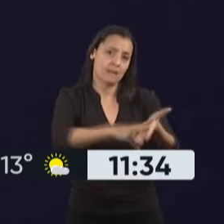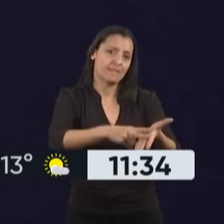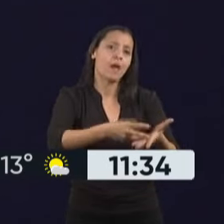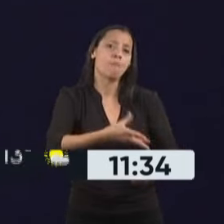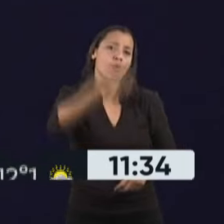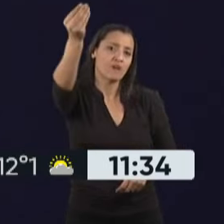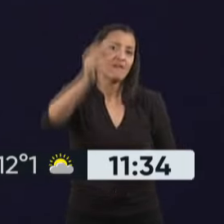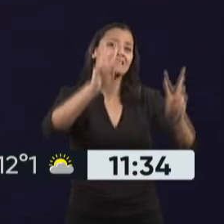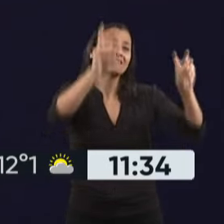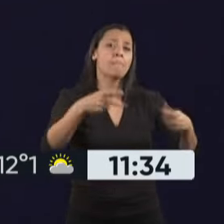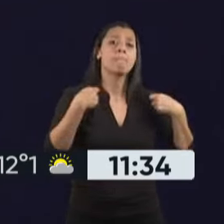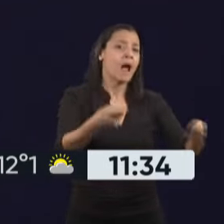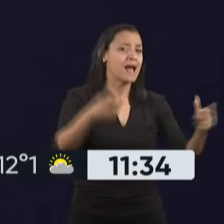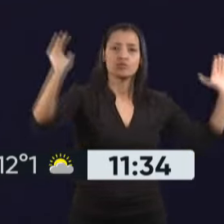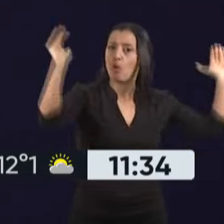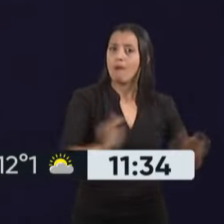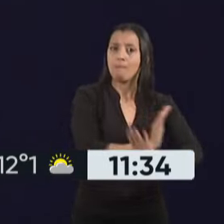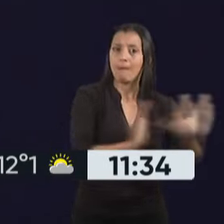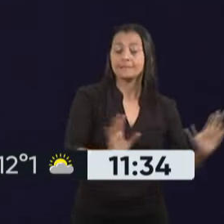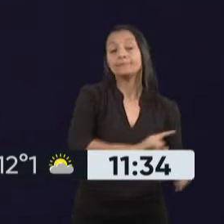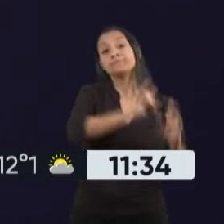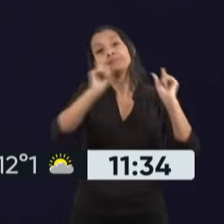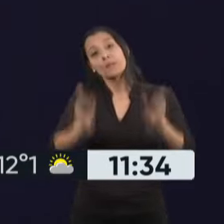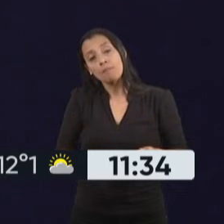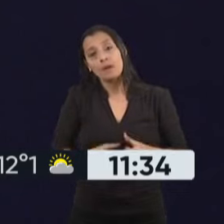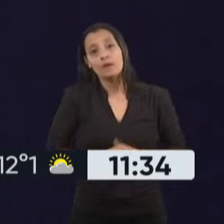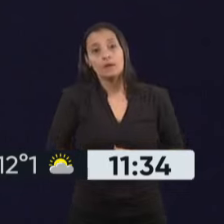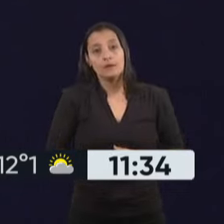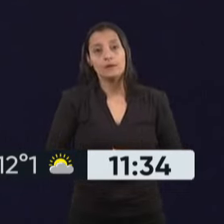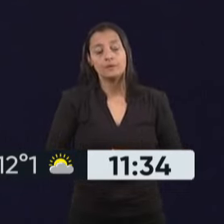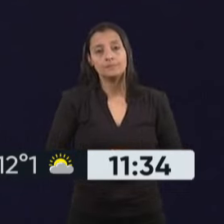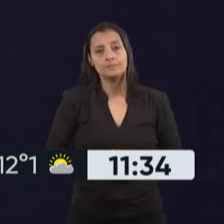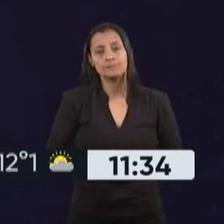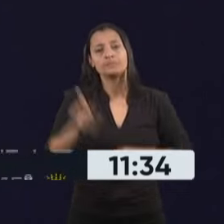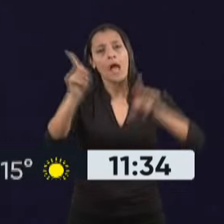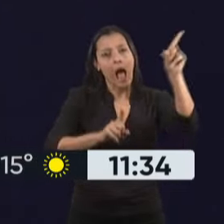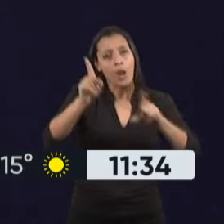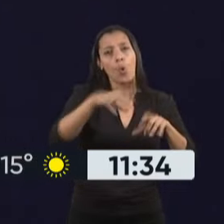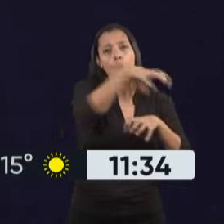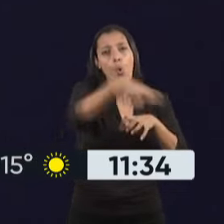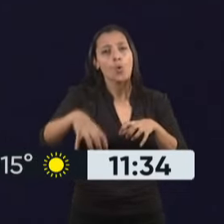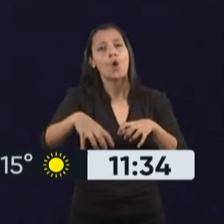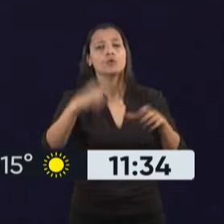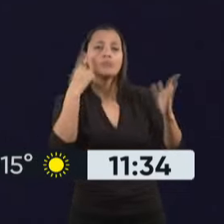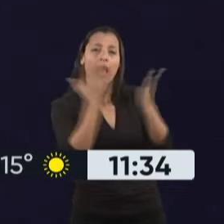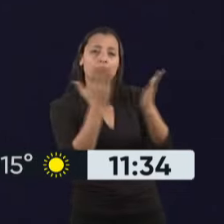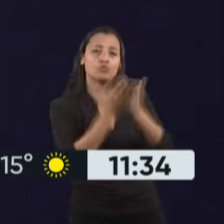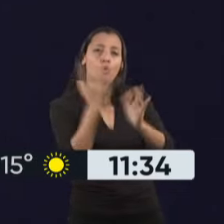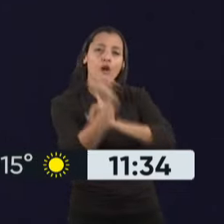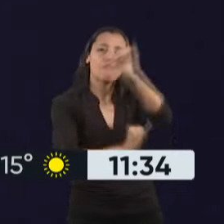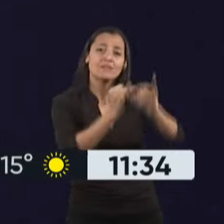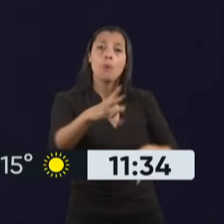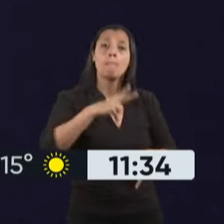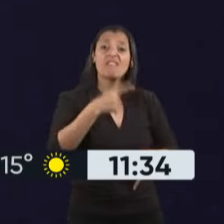oportunidades. En otro orden de cosas, destacar que algunos estudios privados nos indican